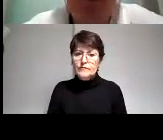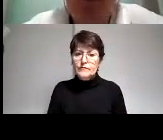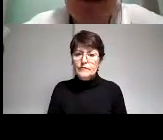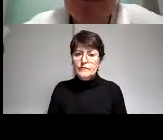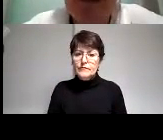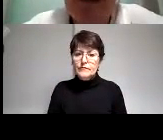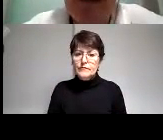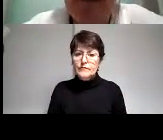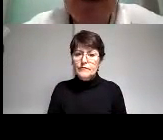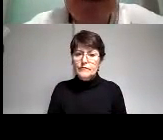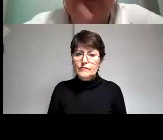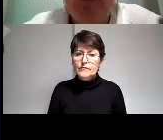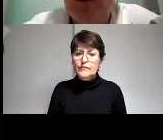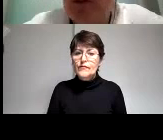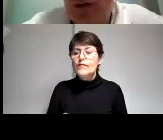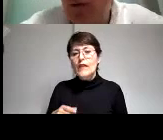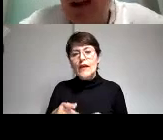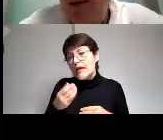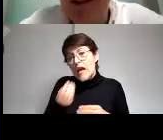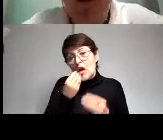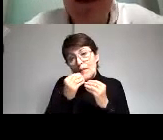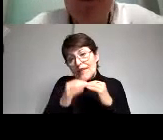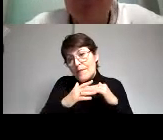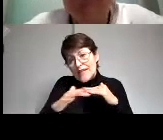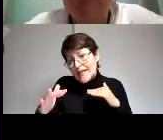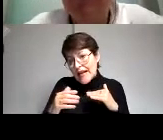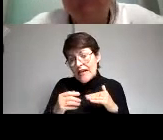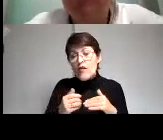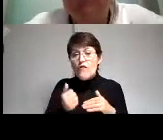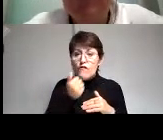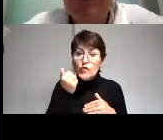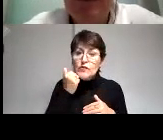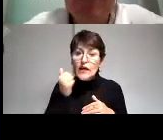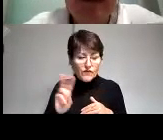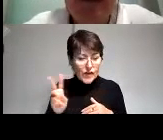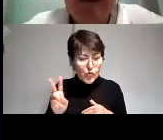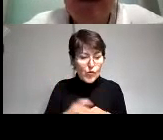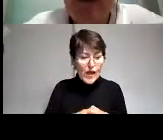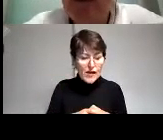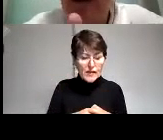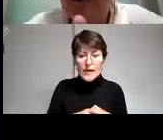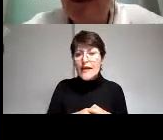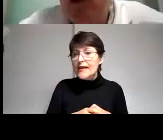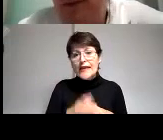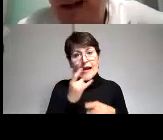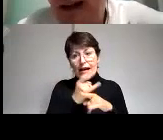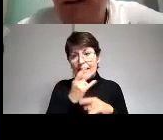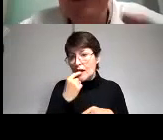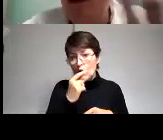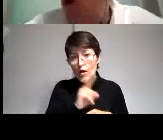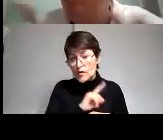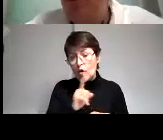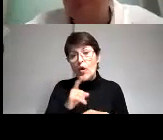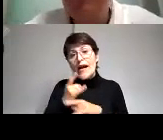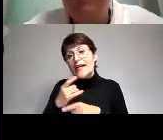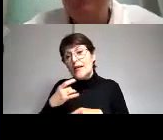adecuar un poco a la dieta mediterránea, sobre todo lo que ha comentado ella, ¿no? Frutas, verduras, evitar las carnes rojas, si acaso comer carne blanca